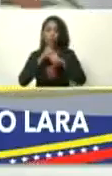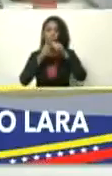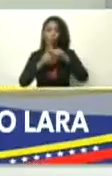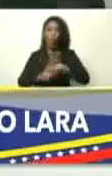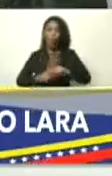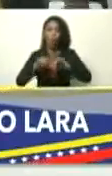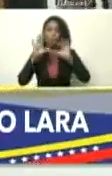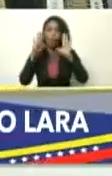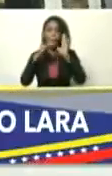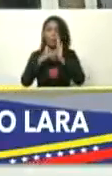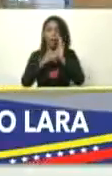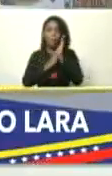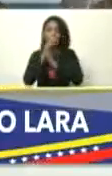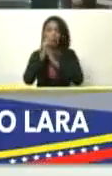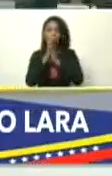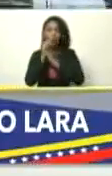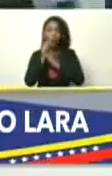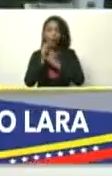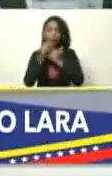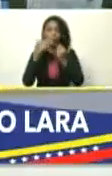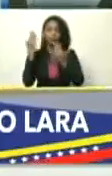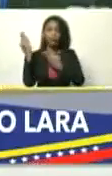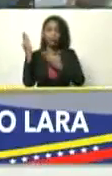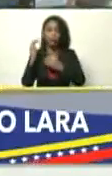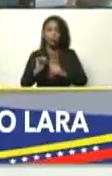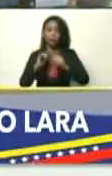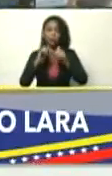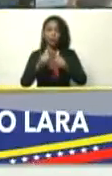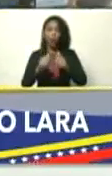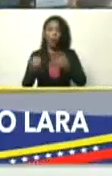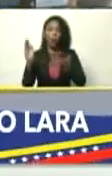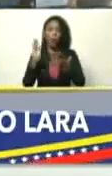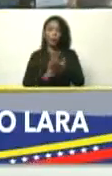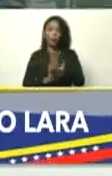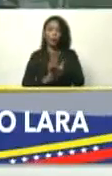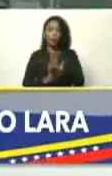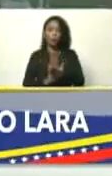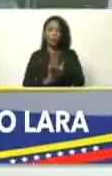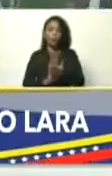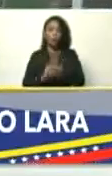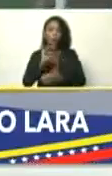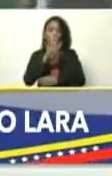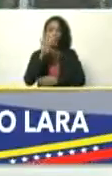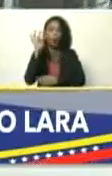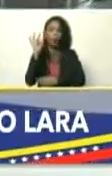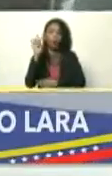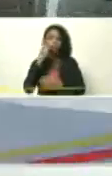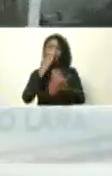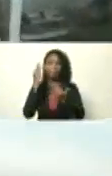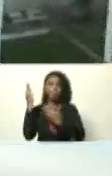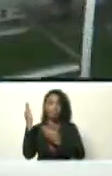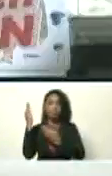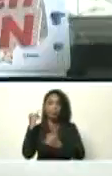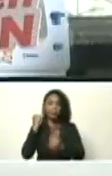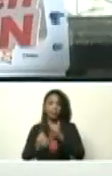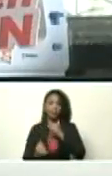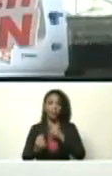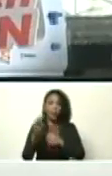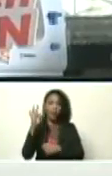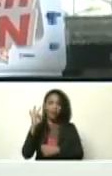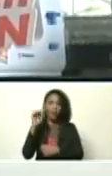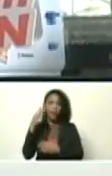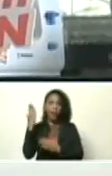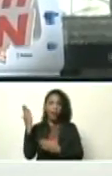los 10.000 emprendedores que están comenzando nuevamente, presidente, con las 4F. Y aquí está la última F, que